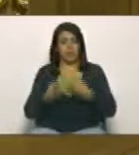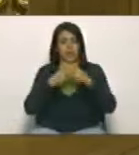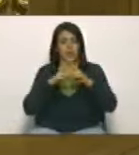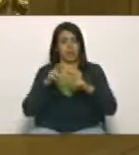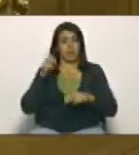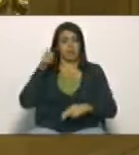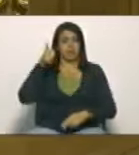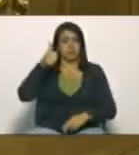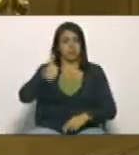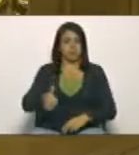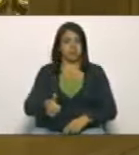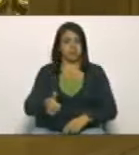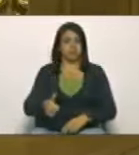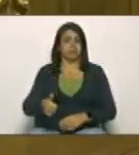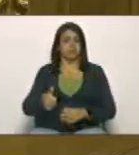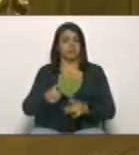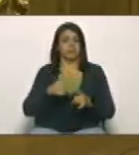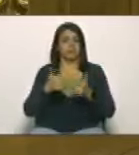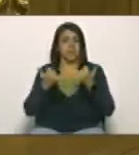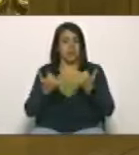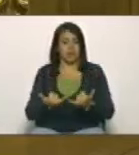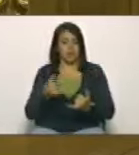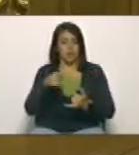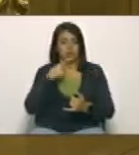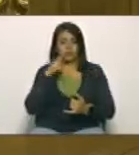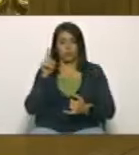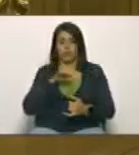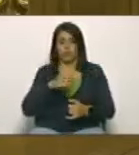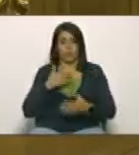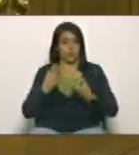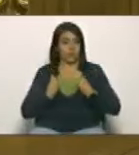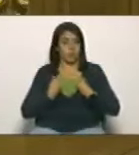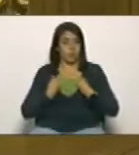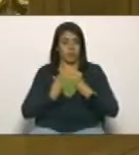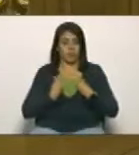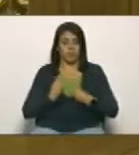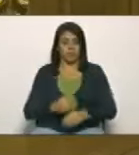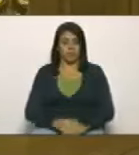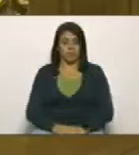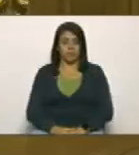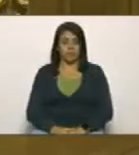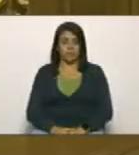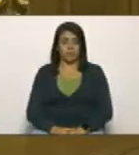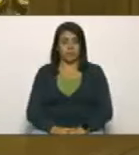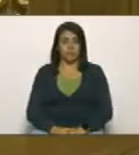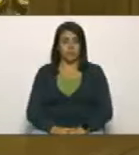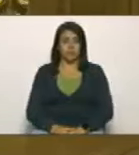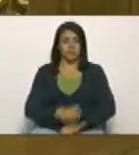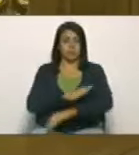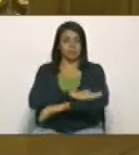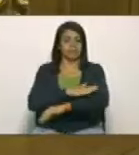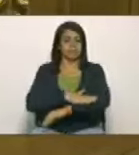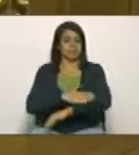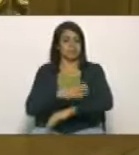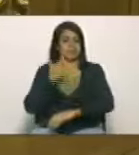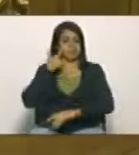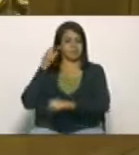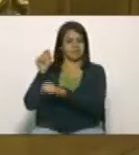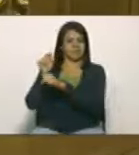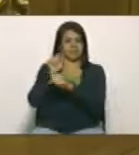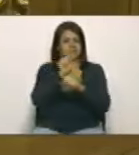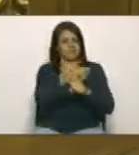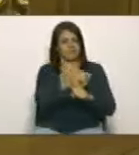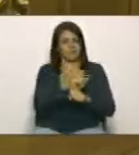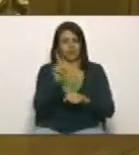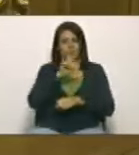perpetua para quienes andamos leyendo a Kant. No podemos vivir desde la moral de la ironía, la moral